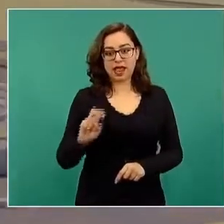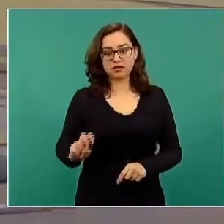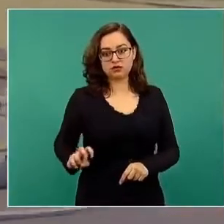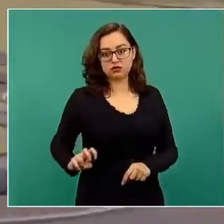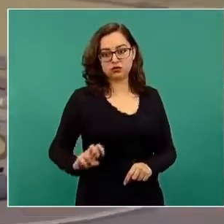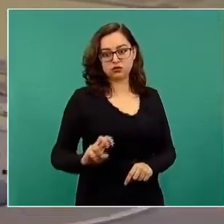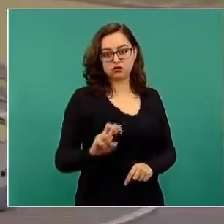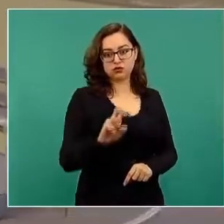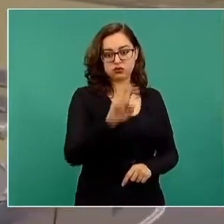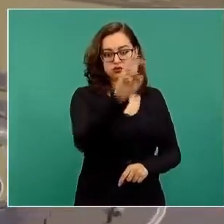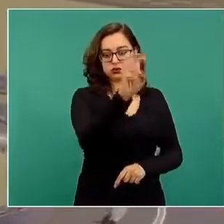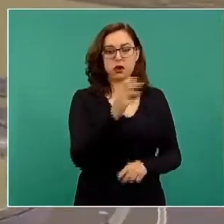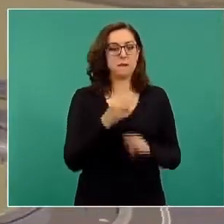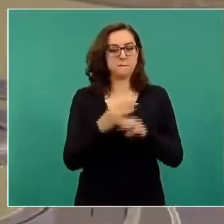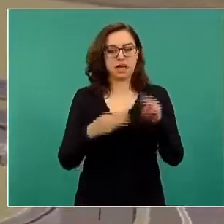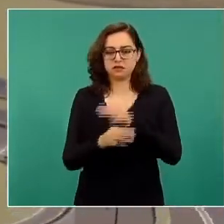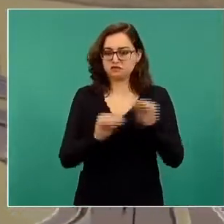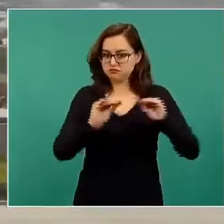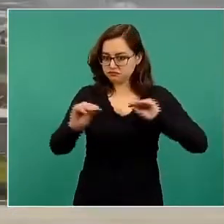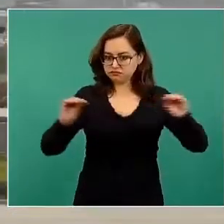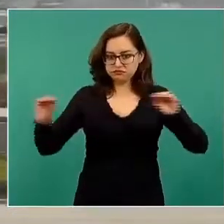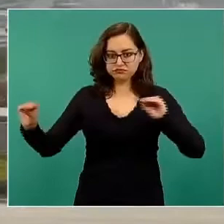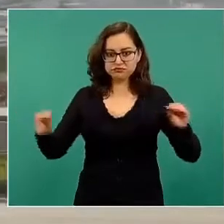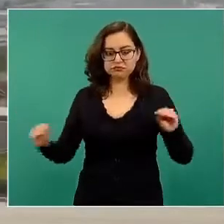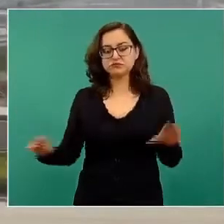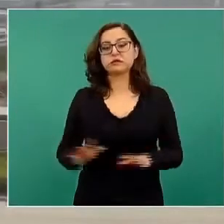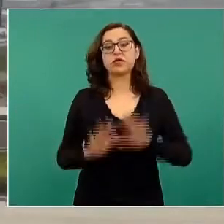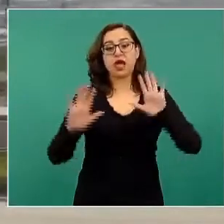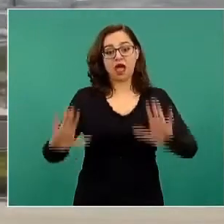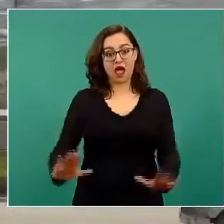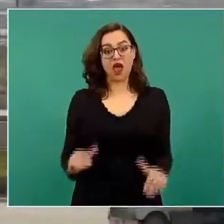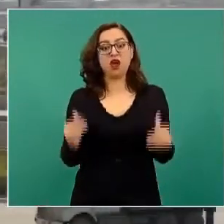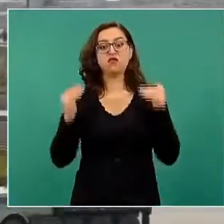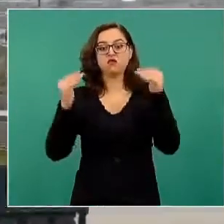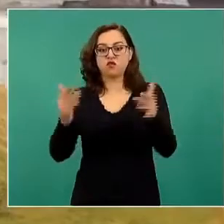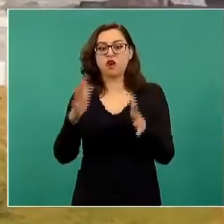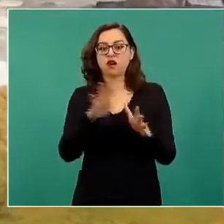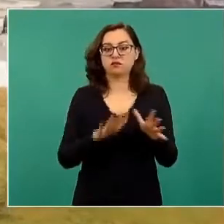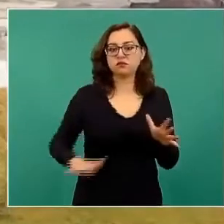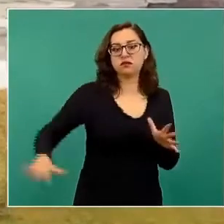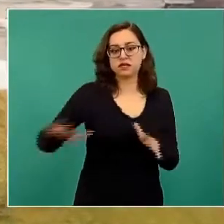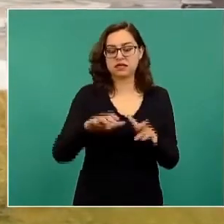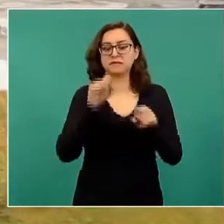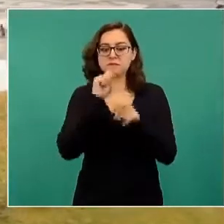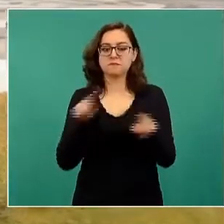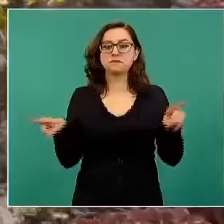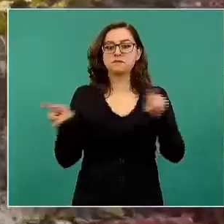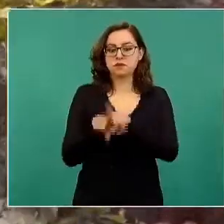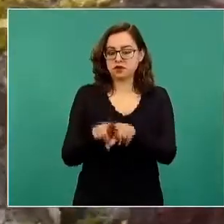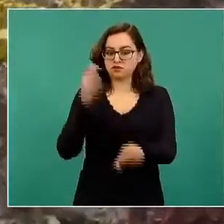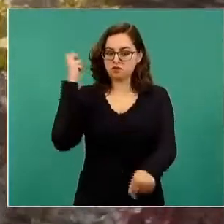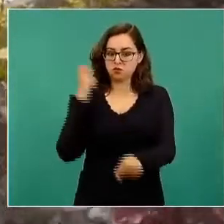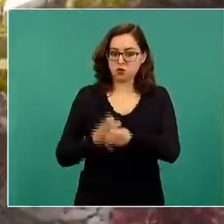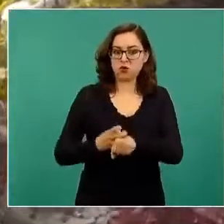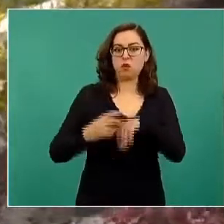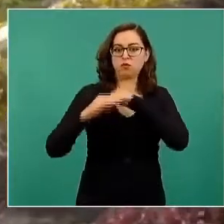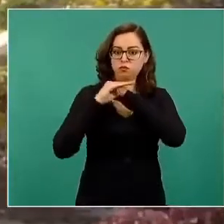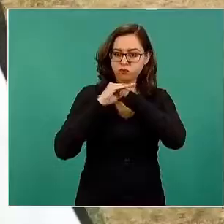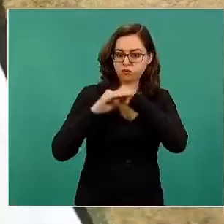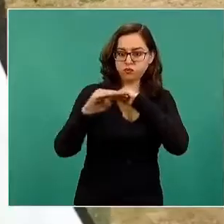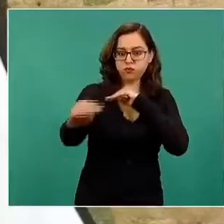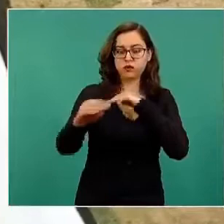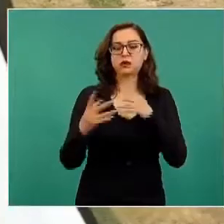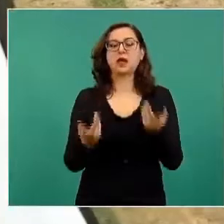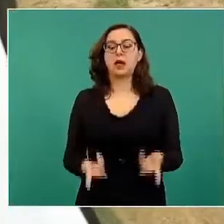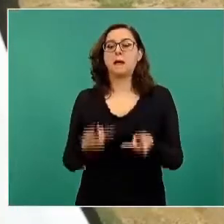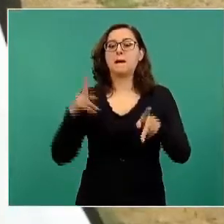En el eje troncal de circulación y obras complementarias, se lleva a cabo la aplicación de concreto en la glorieta de acceso y parque anexo,